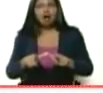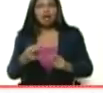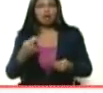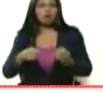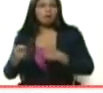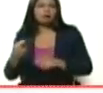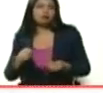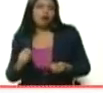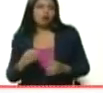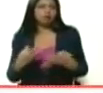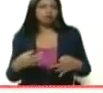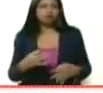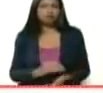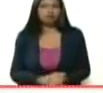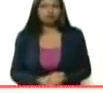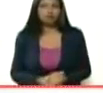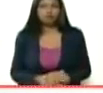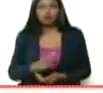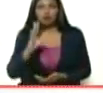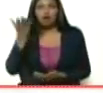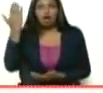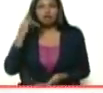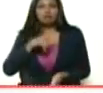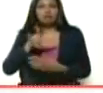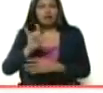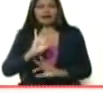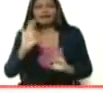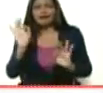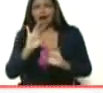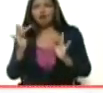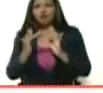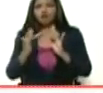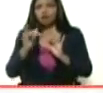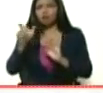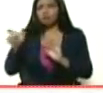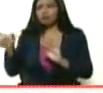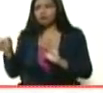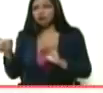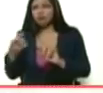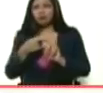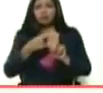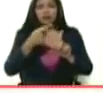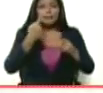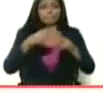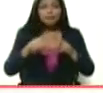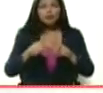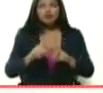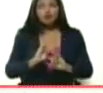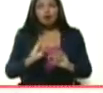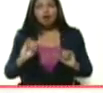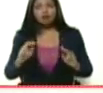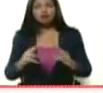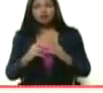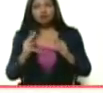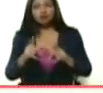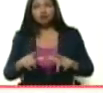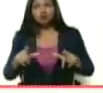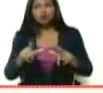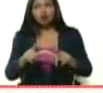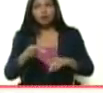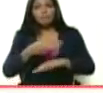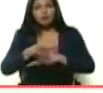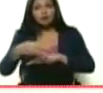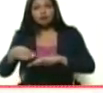comerciante. No tiene antecedentes de viaje ni contacto con personas positivas, pero ya se encuentra en un municipio